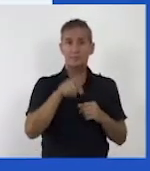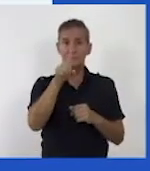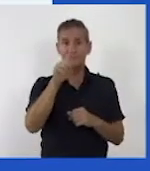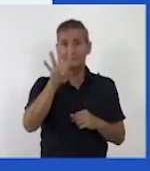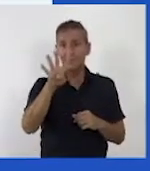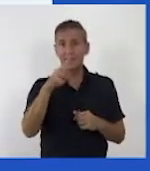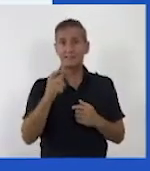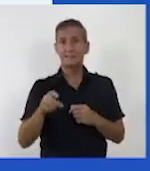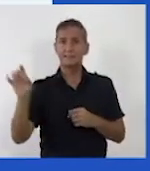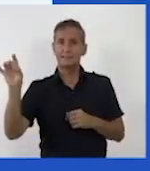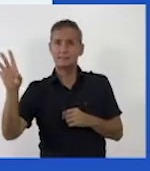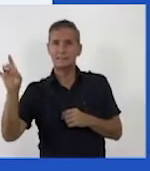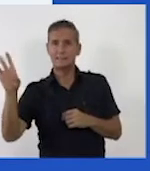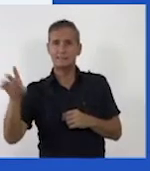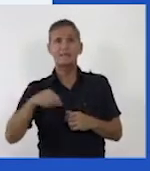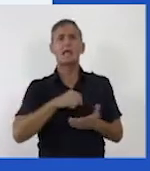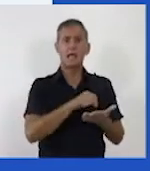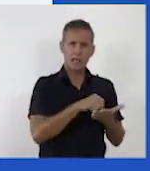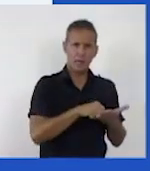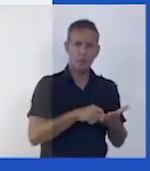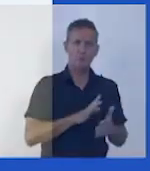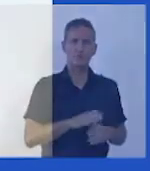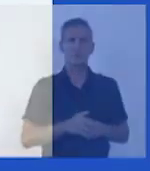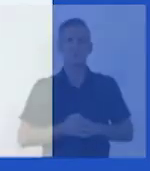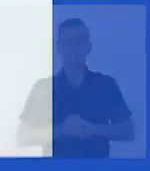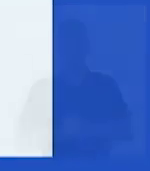14 noten